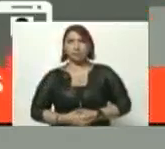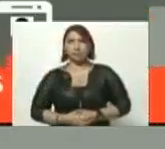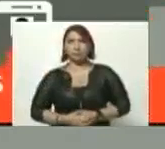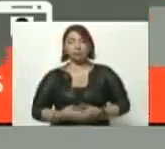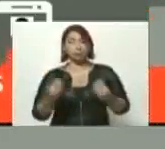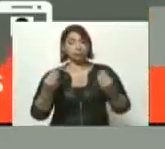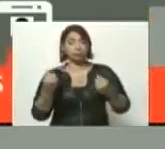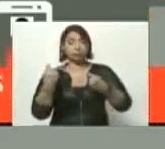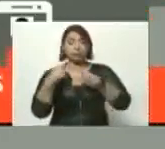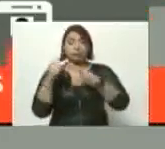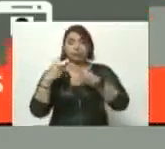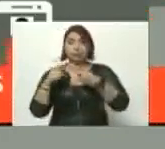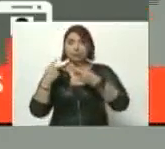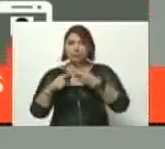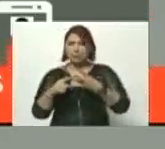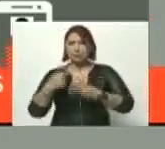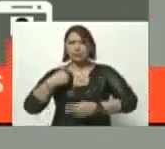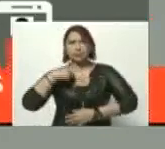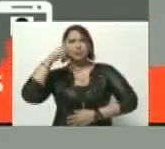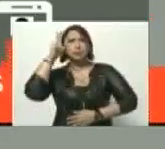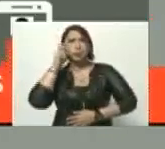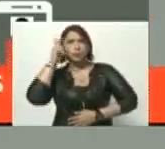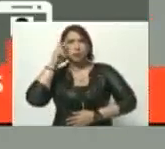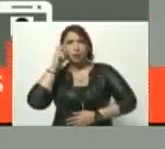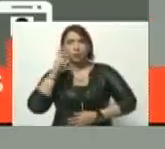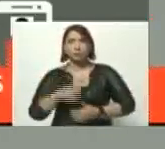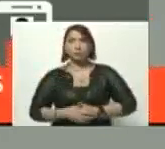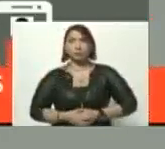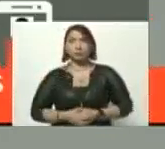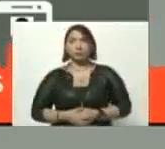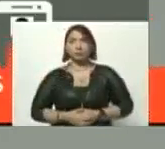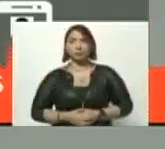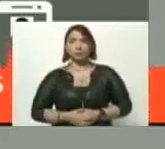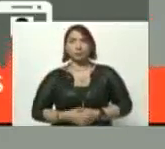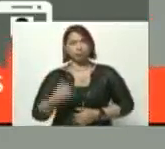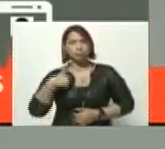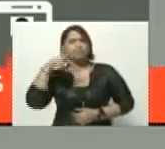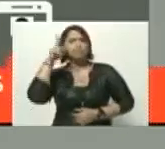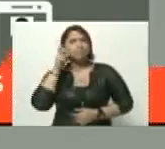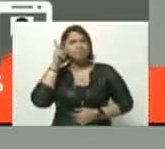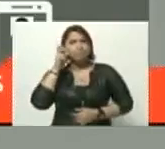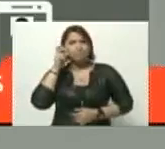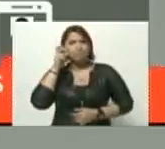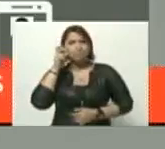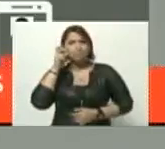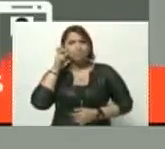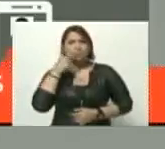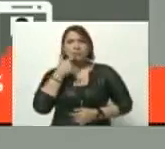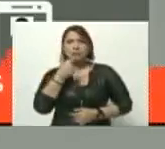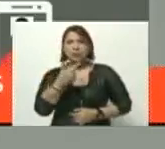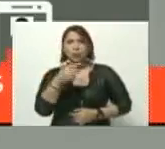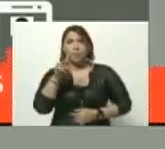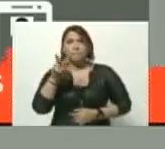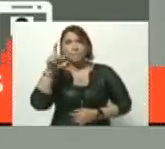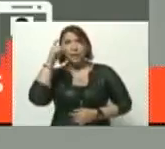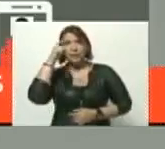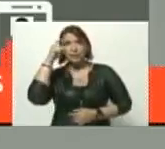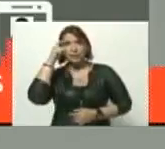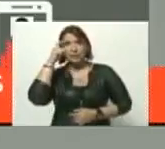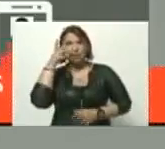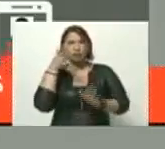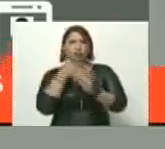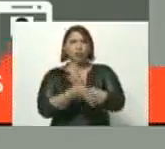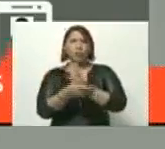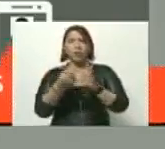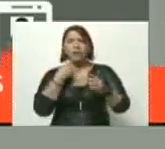muchas de las cosas que he escuchado, que estoy escuchando, que dijo Vanessa, y de los